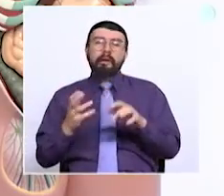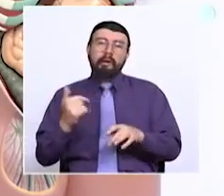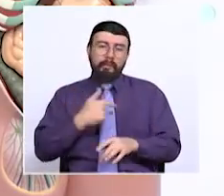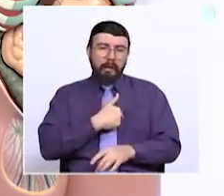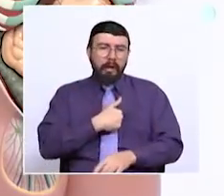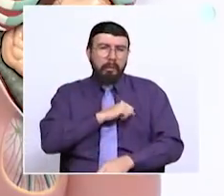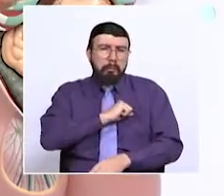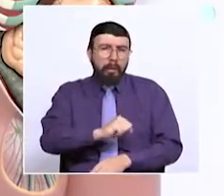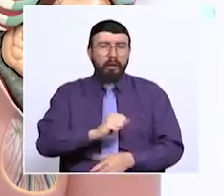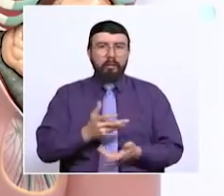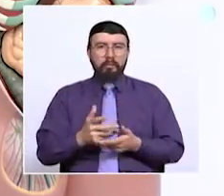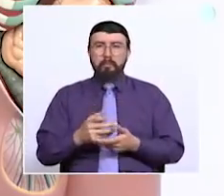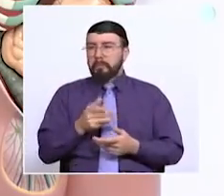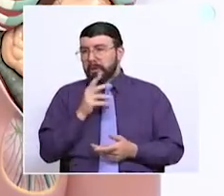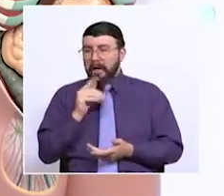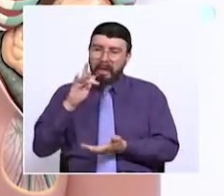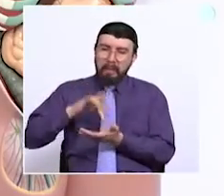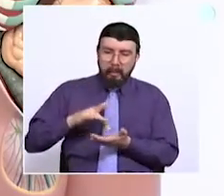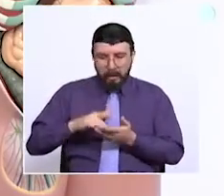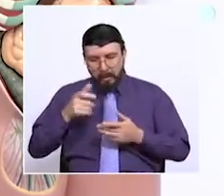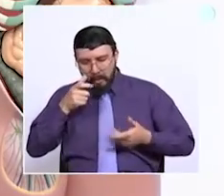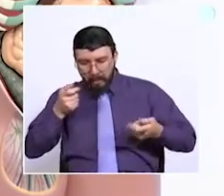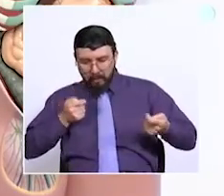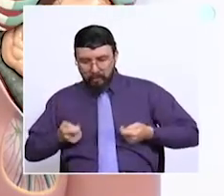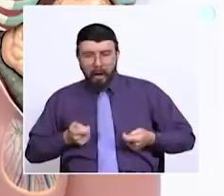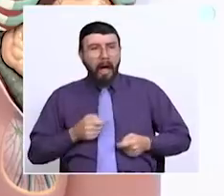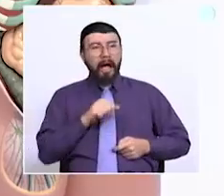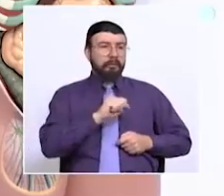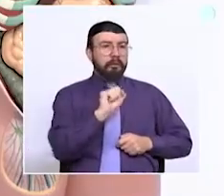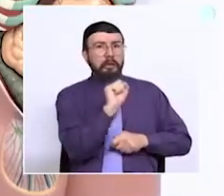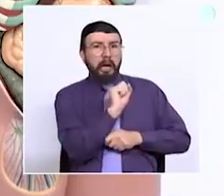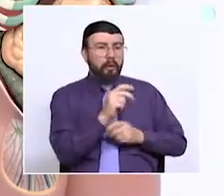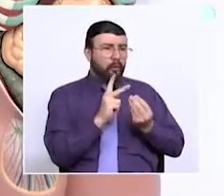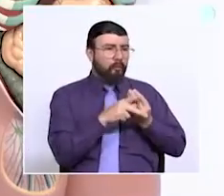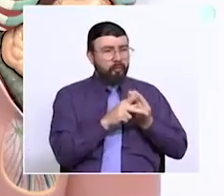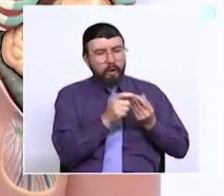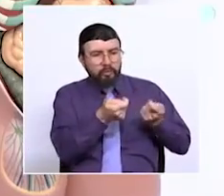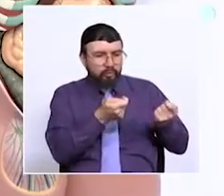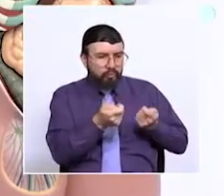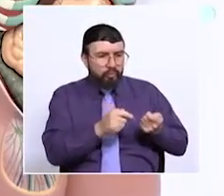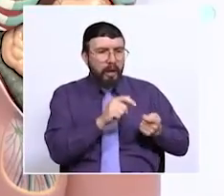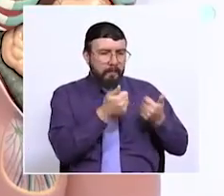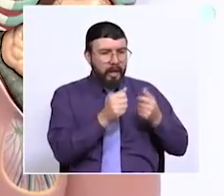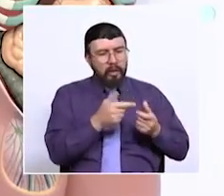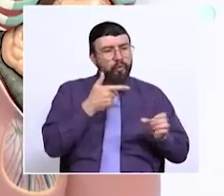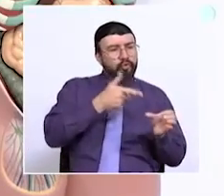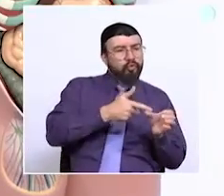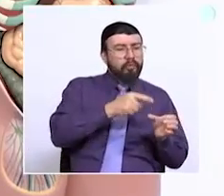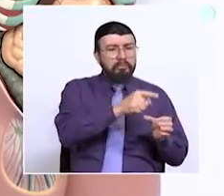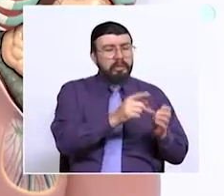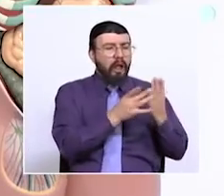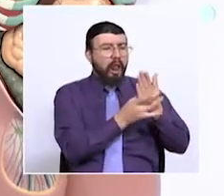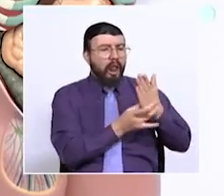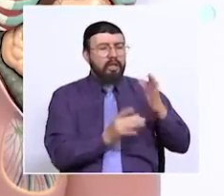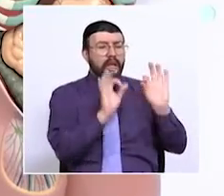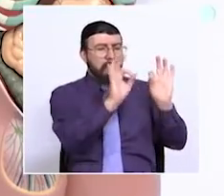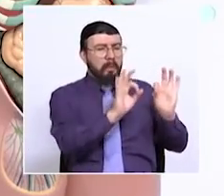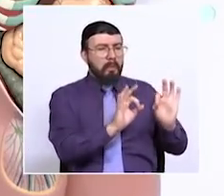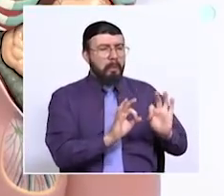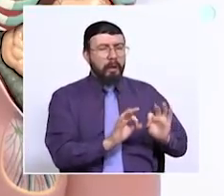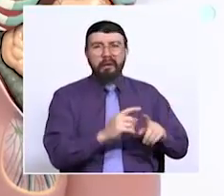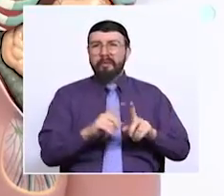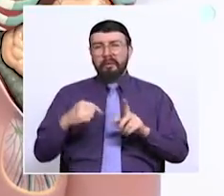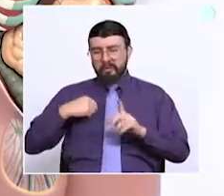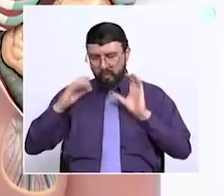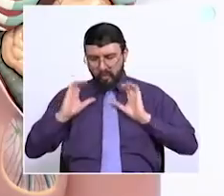porque estamos pendientes del papelito de los 5.000 kilómetros del carro y el cambio de aceite y la técnico-mecánica, pero nosotros no le hacemos esos mantenimientos.